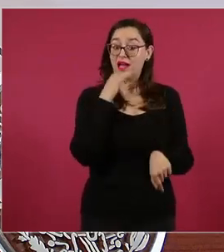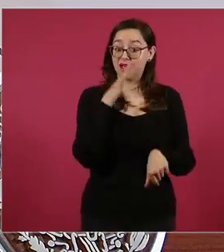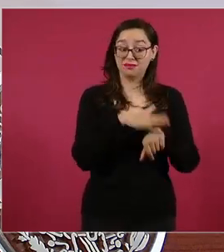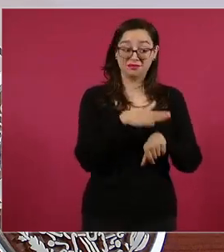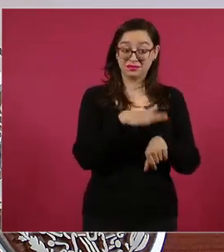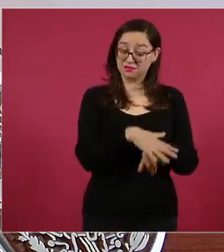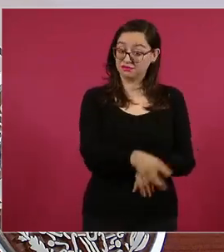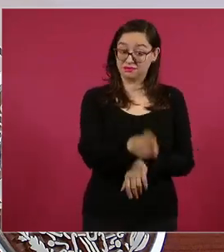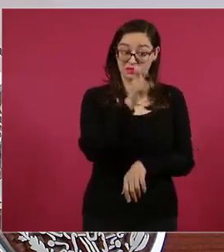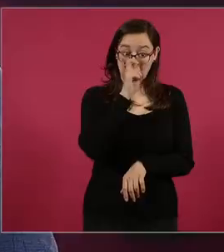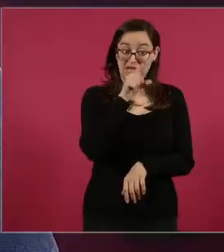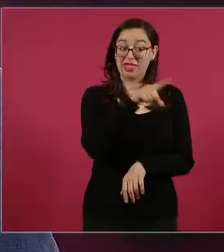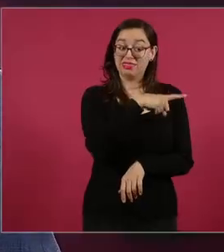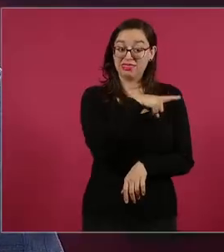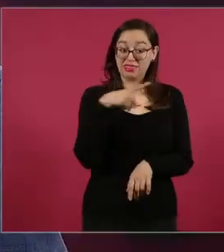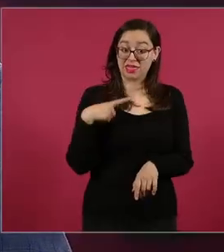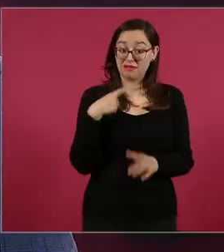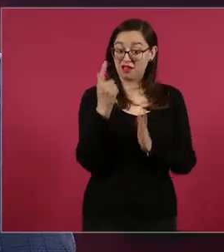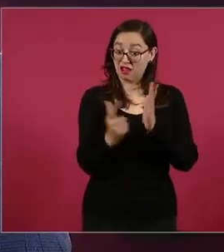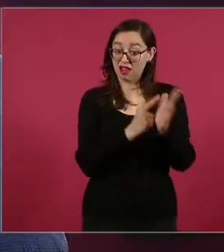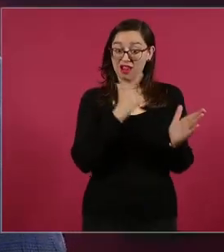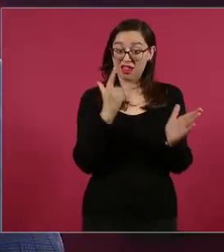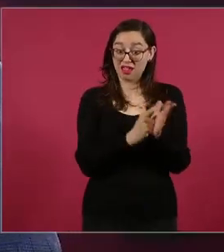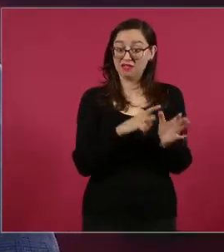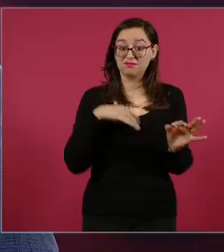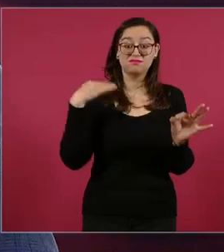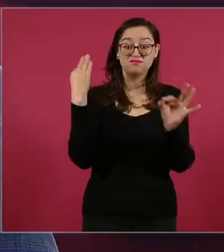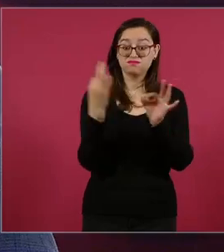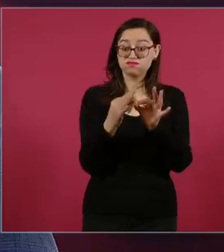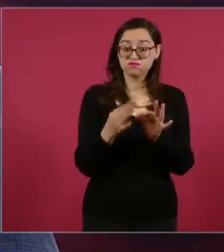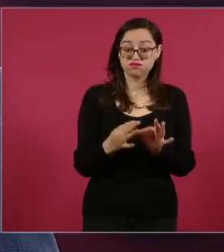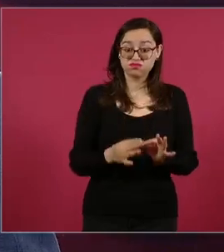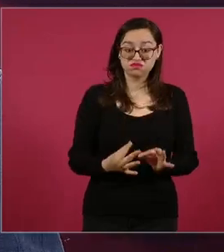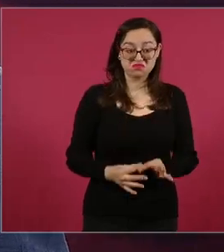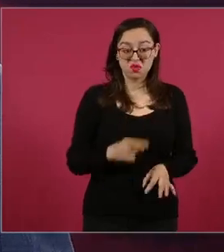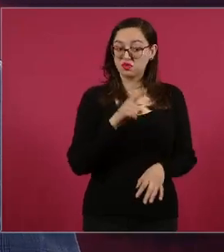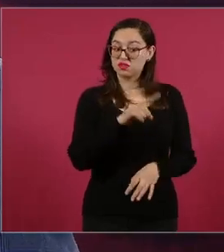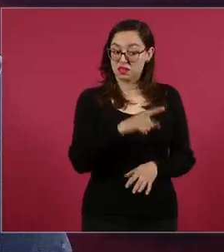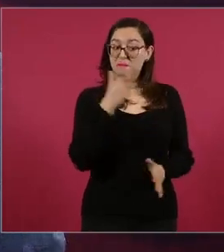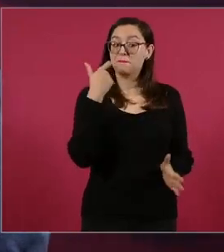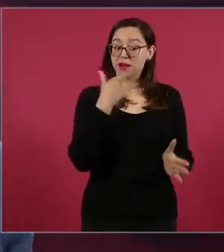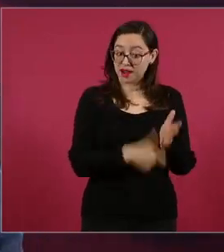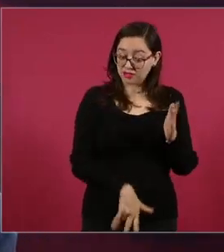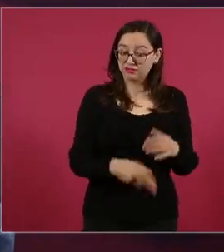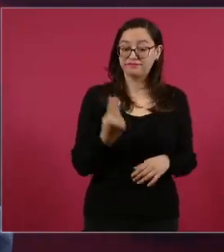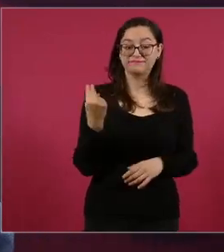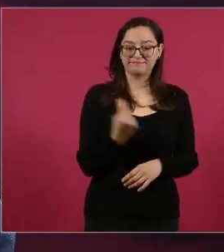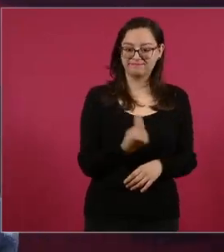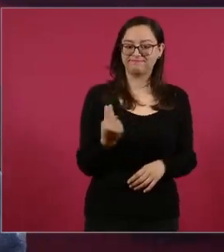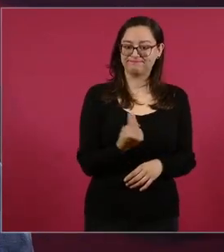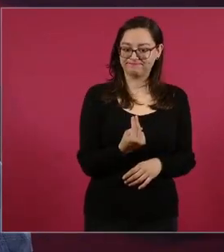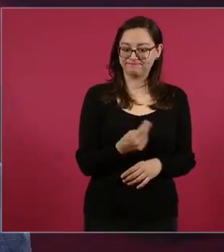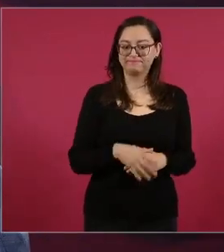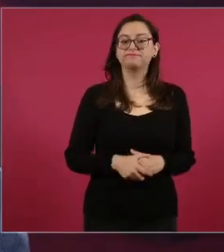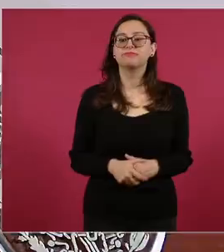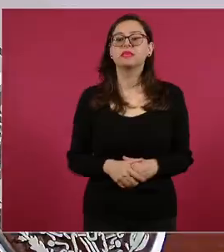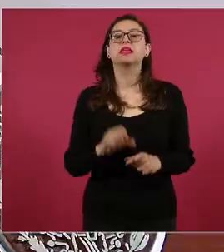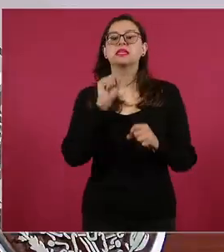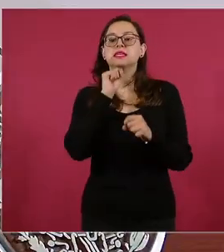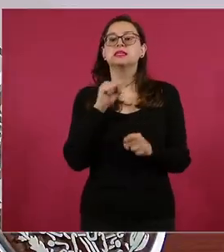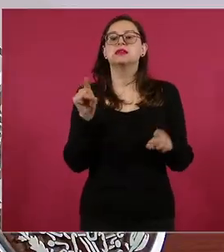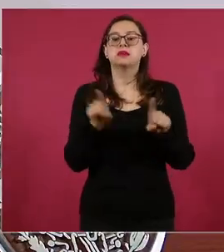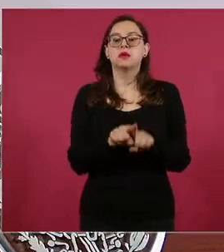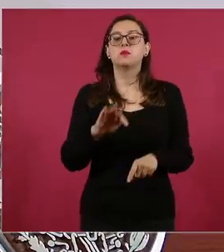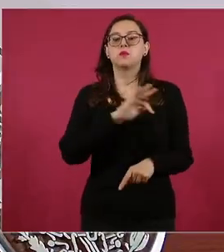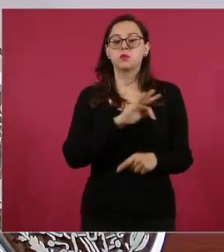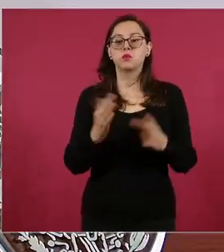ellos cumplan en todo lo que tienen que cumplir y no solo en ser aliados de los consumidores. Dicho esto, también en contraste podemos